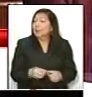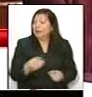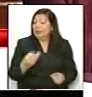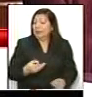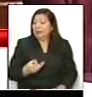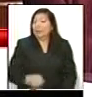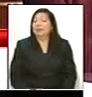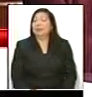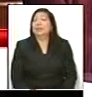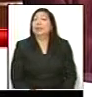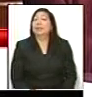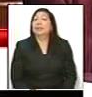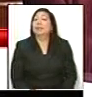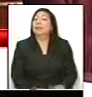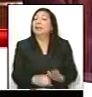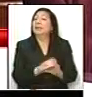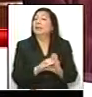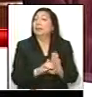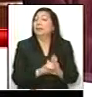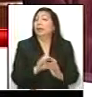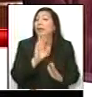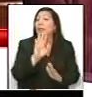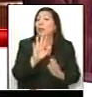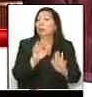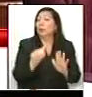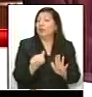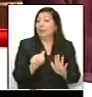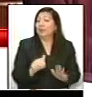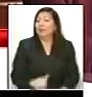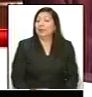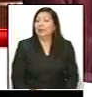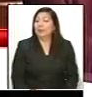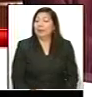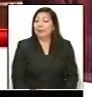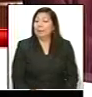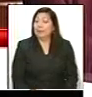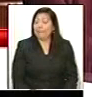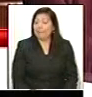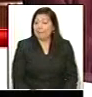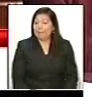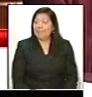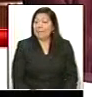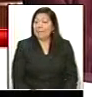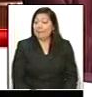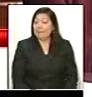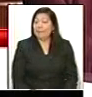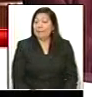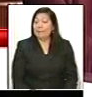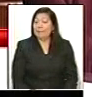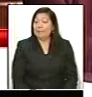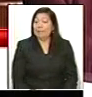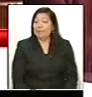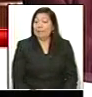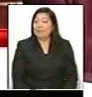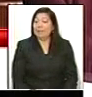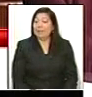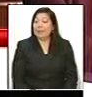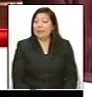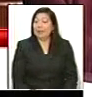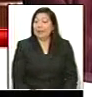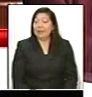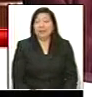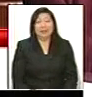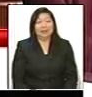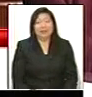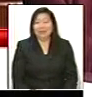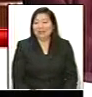especiales. La Constitución del año 56... Congresista, para que precise su pedido, bueno, por favor. Ya, entonces no me remito al